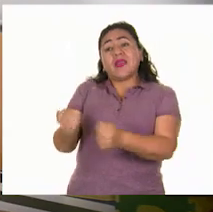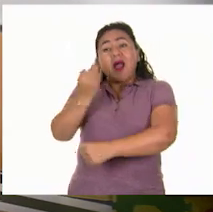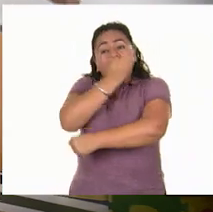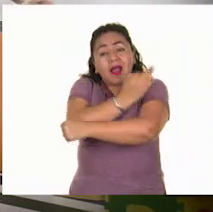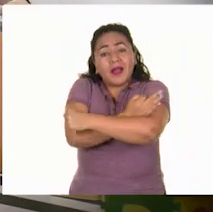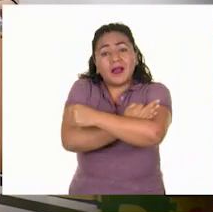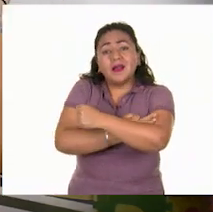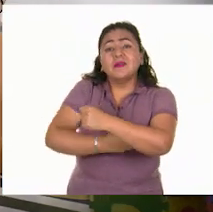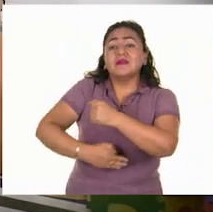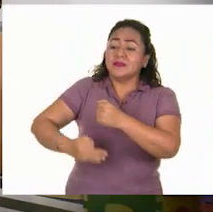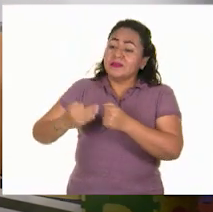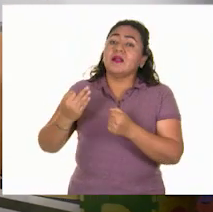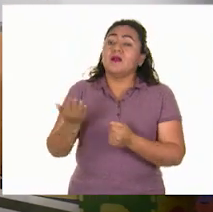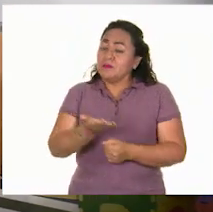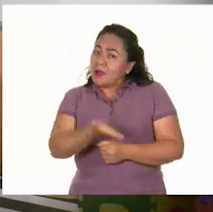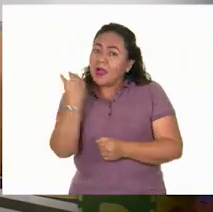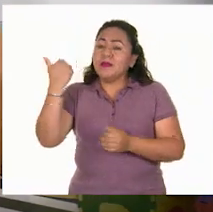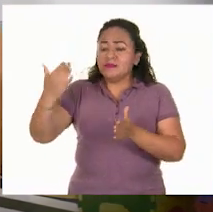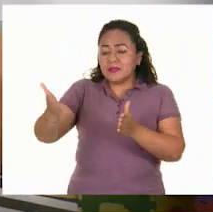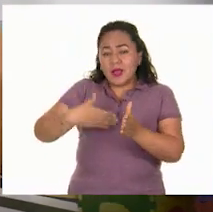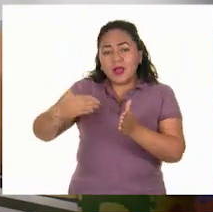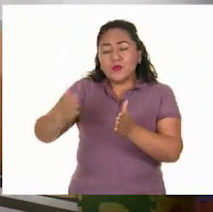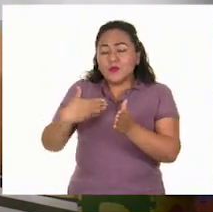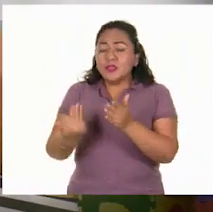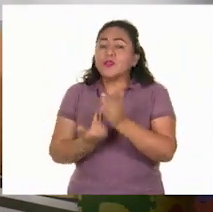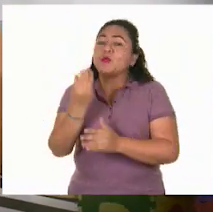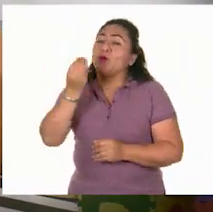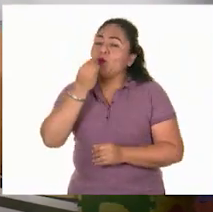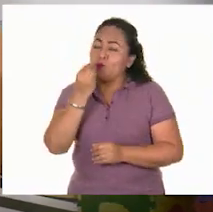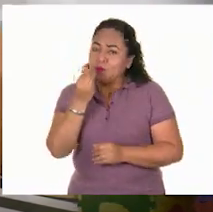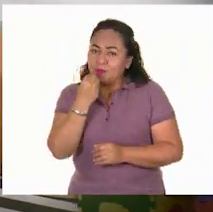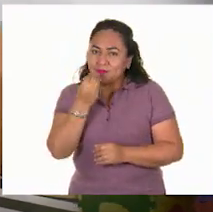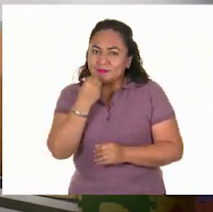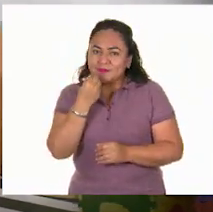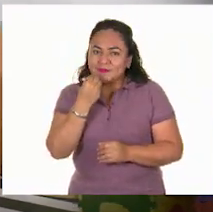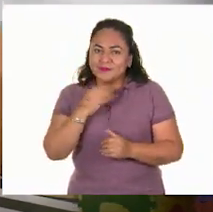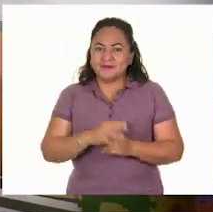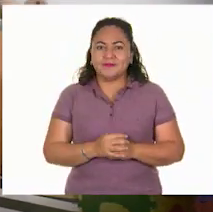tarde, vamos a hacer el desayunito.